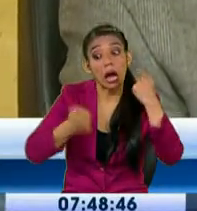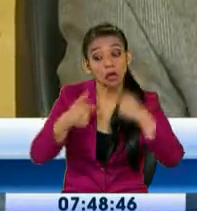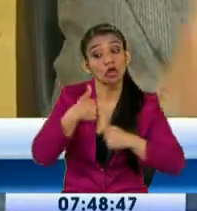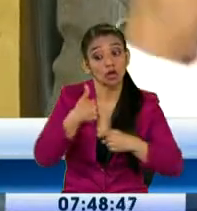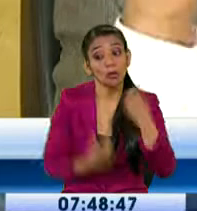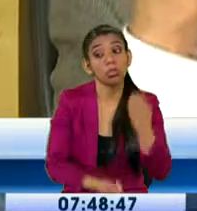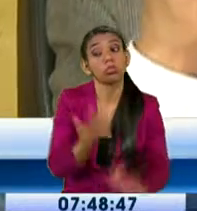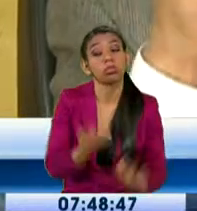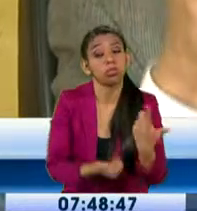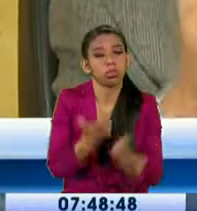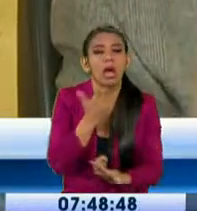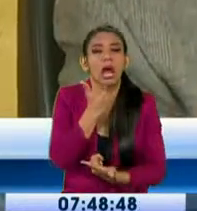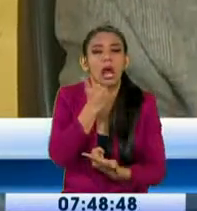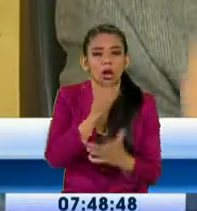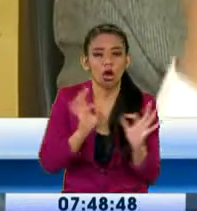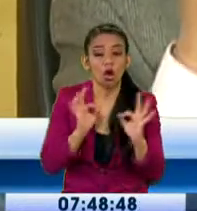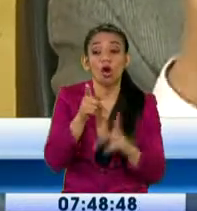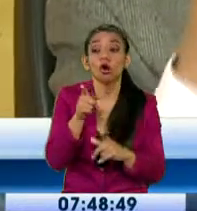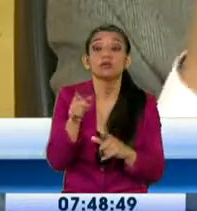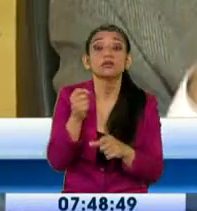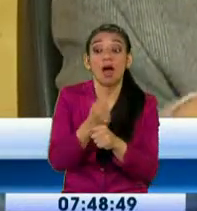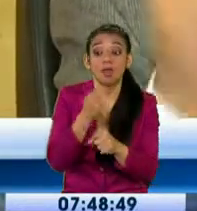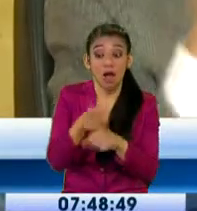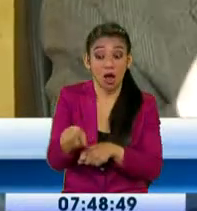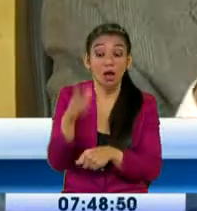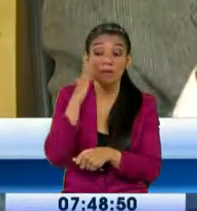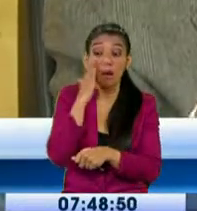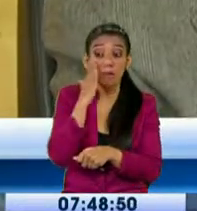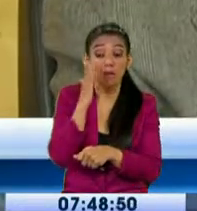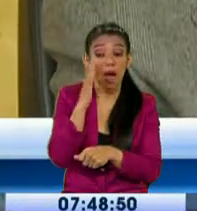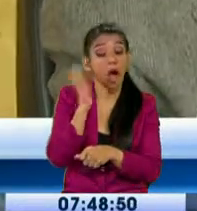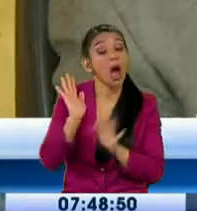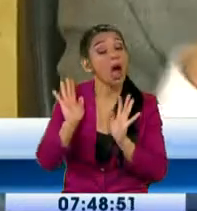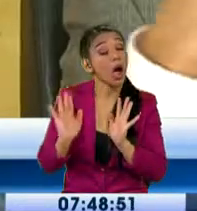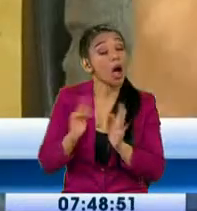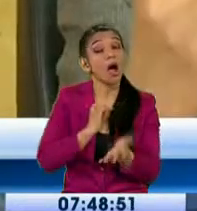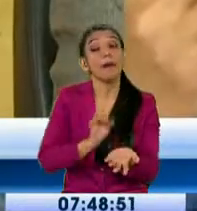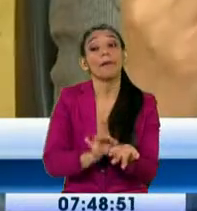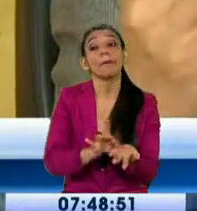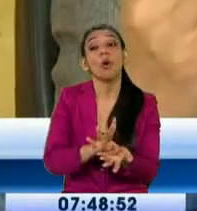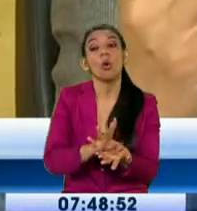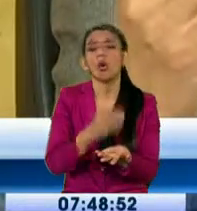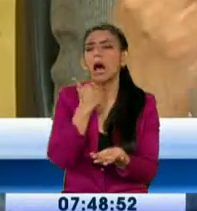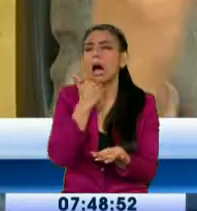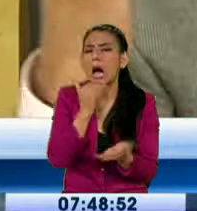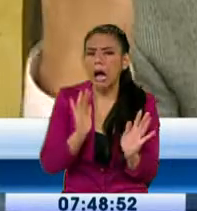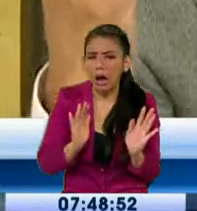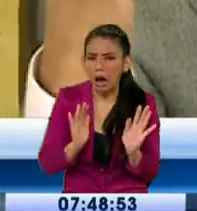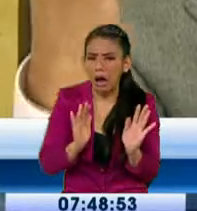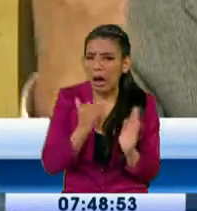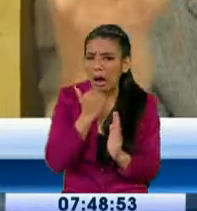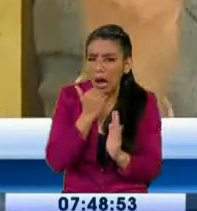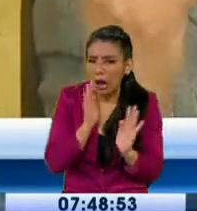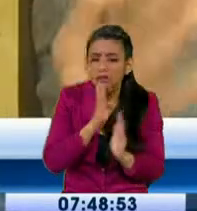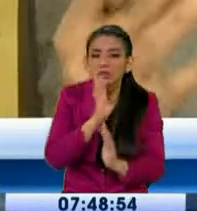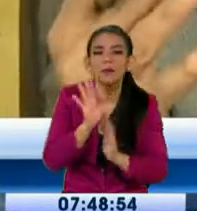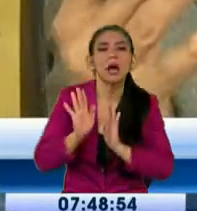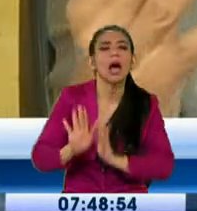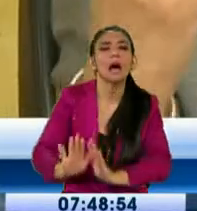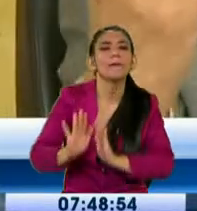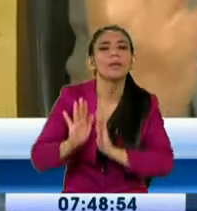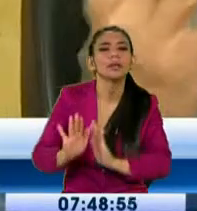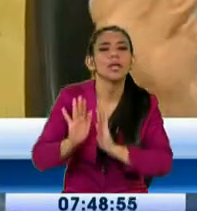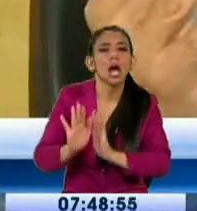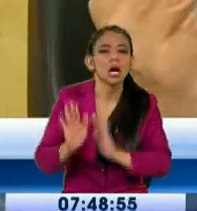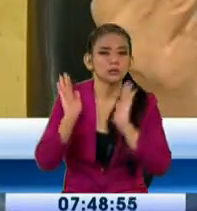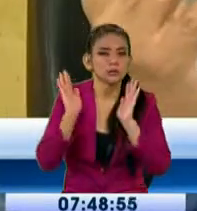incendiar, el trabajo de tu mamá se le va a perder, etcétera. Entonces, son cosas